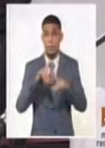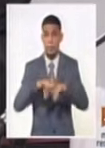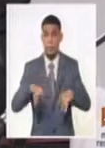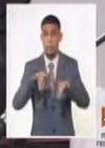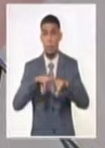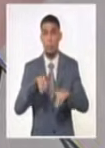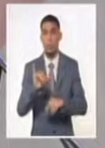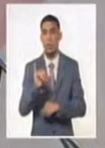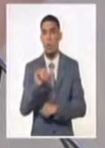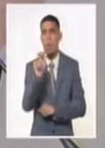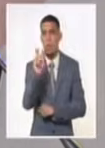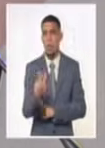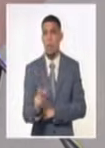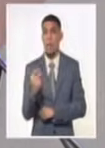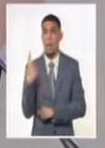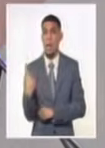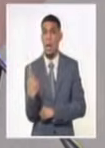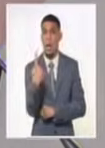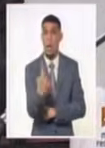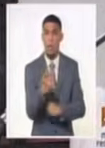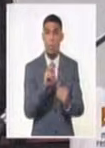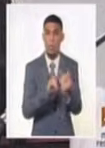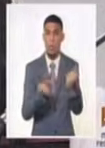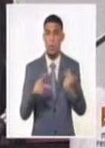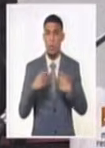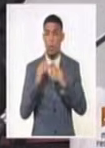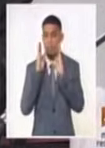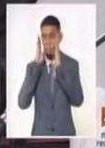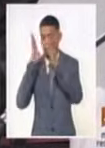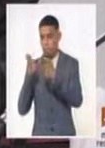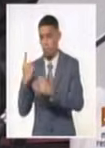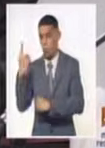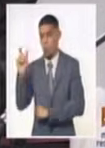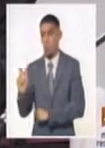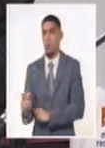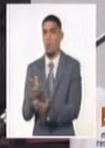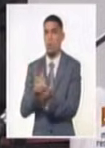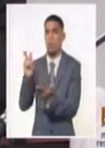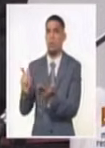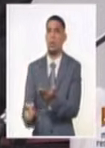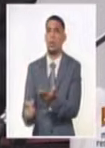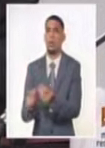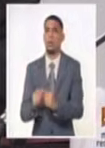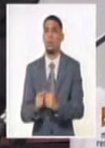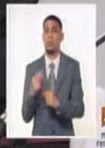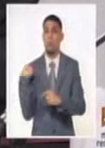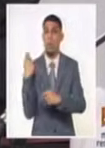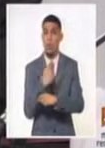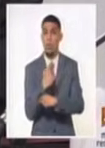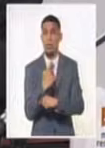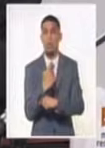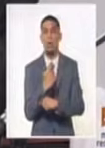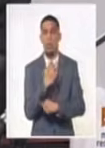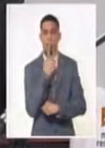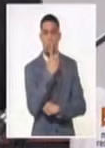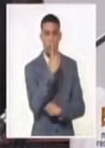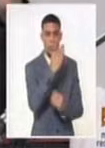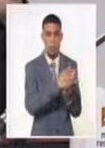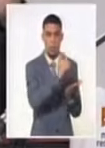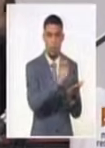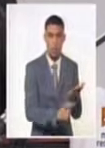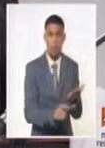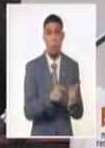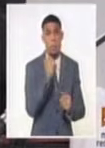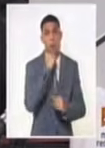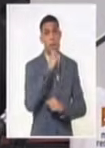porque cada profesor ahí tiene que dedicarse a un alumno, cada alumno es diferente. Y estas circunstancias casi obligan a eso también en la educación general, aunque con más